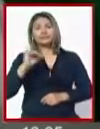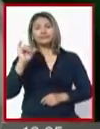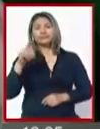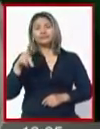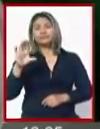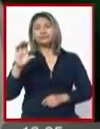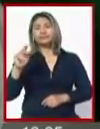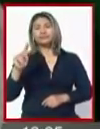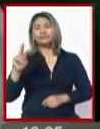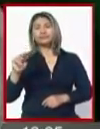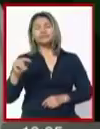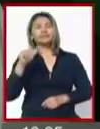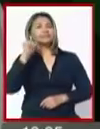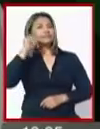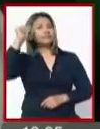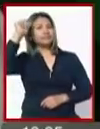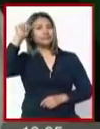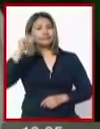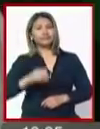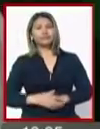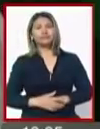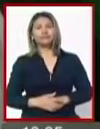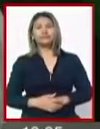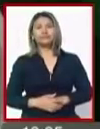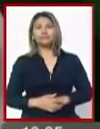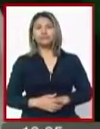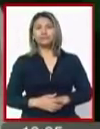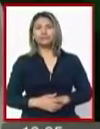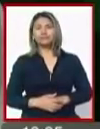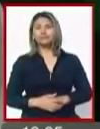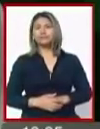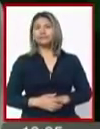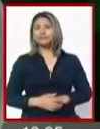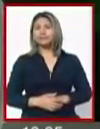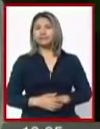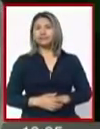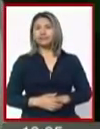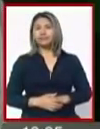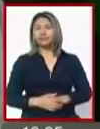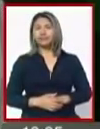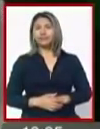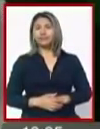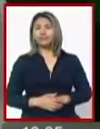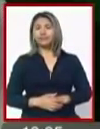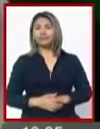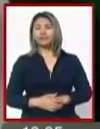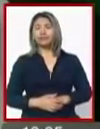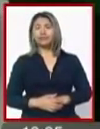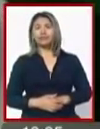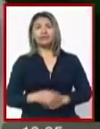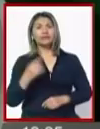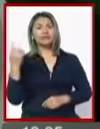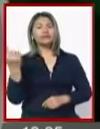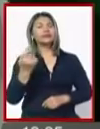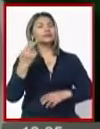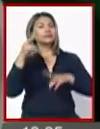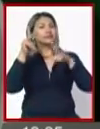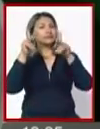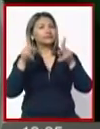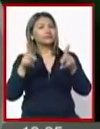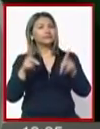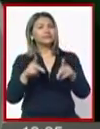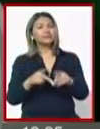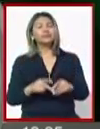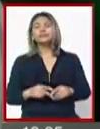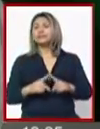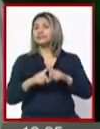Yapacaní, ya mayor, de 47 o 50 años por ahí, que fue una persona, un caso